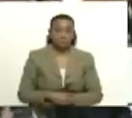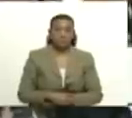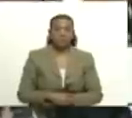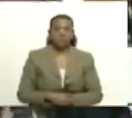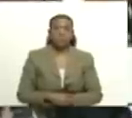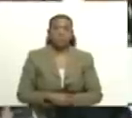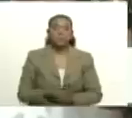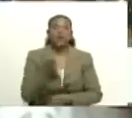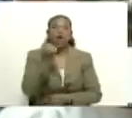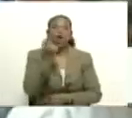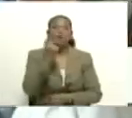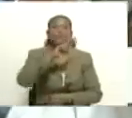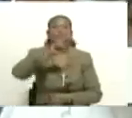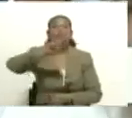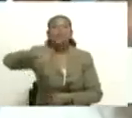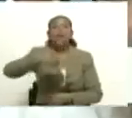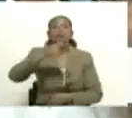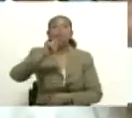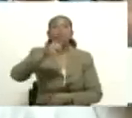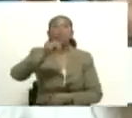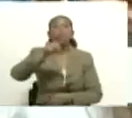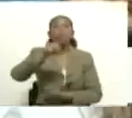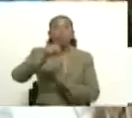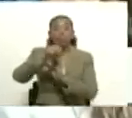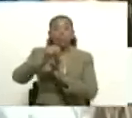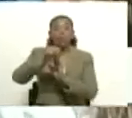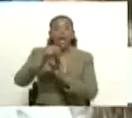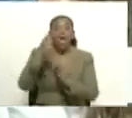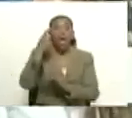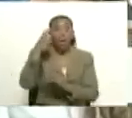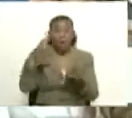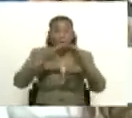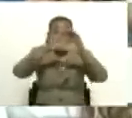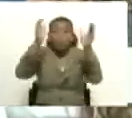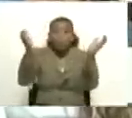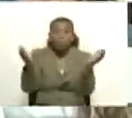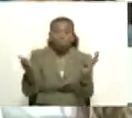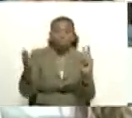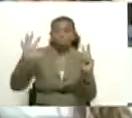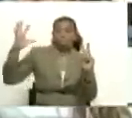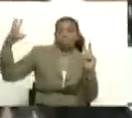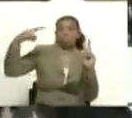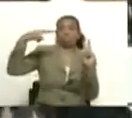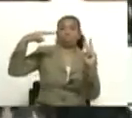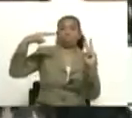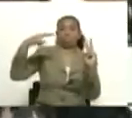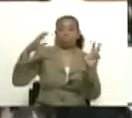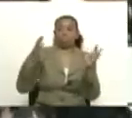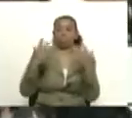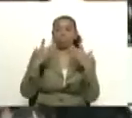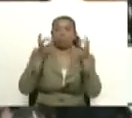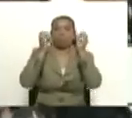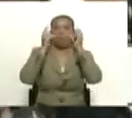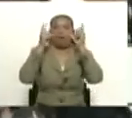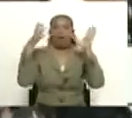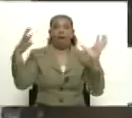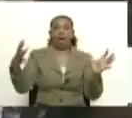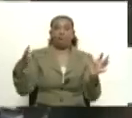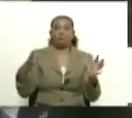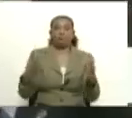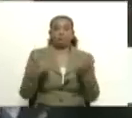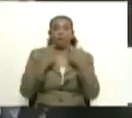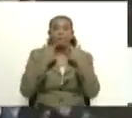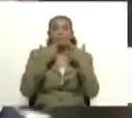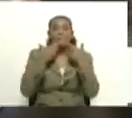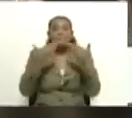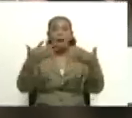El 11 de junio, el mundo entero se sorprendió con unas